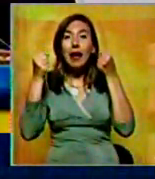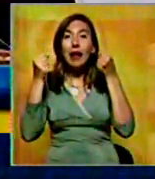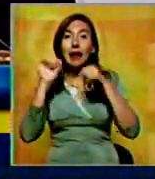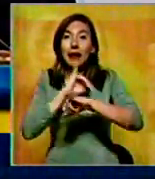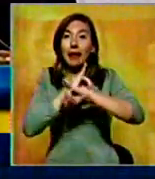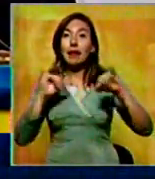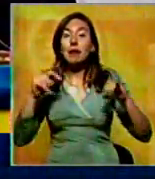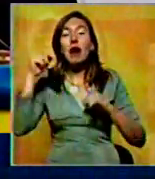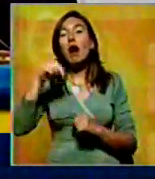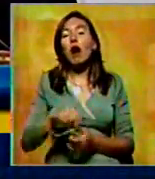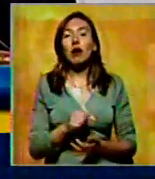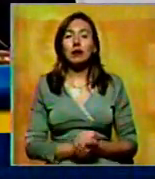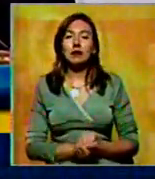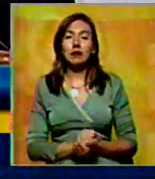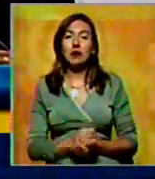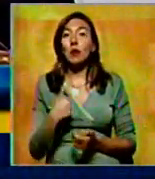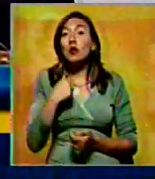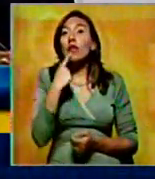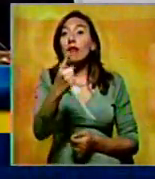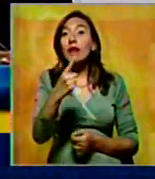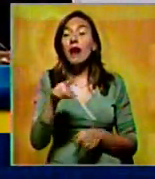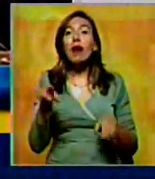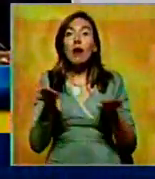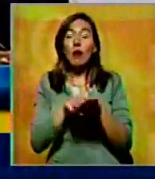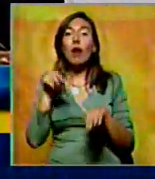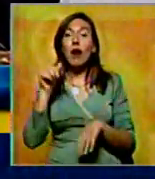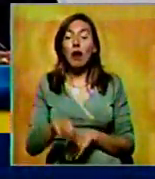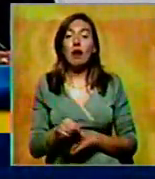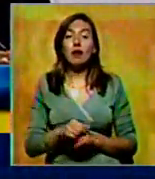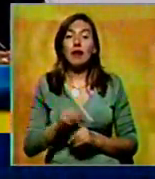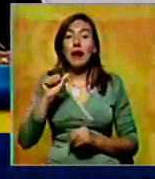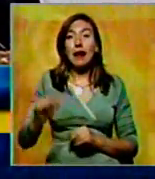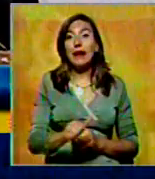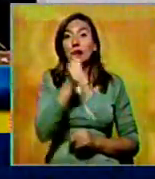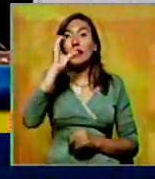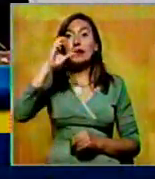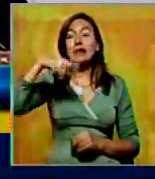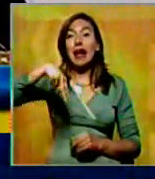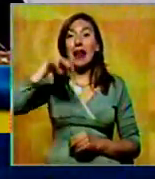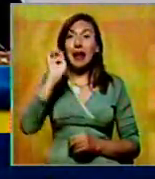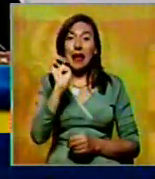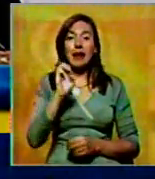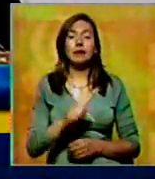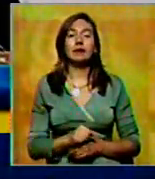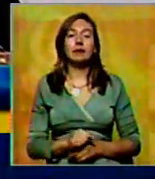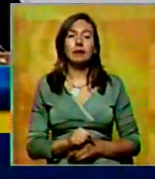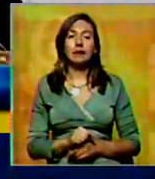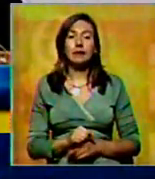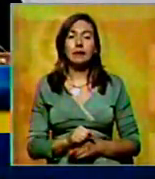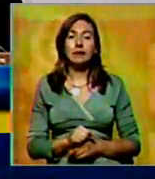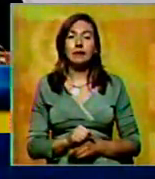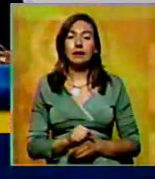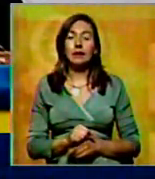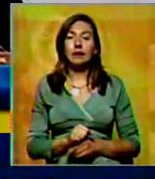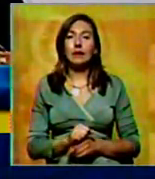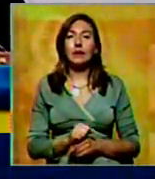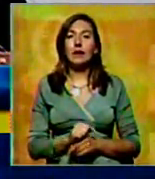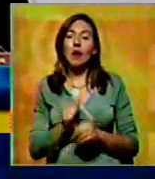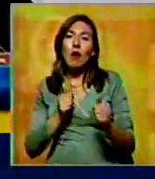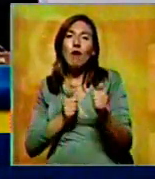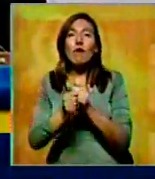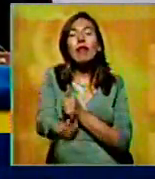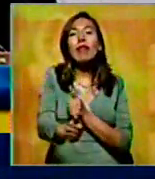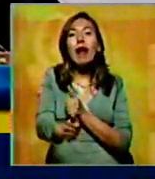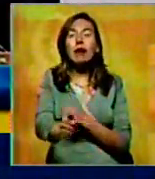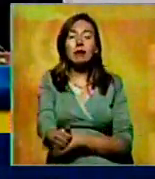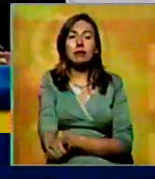ha estado, como ha dicho hoy, por cierto, nada menos que un rector del Consejo Nacional Electoral, ha estado signada por el ventajismo al